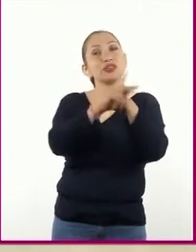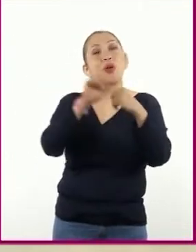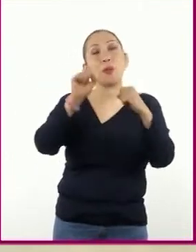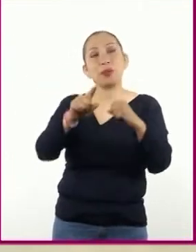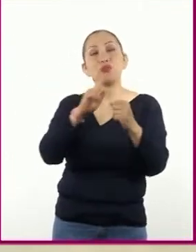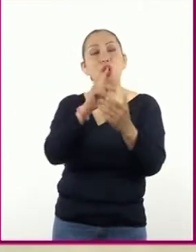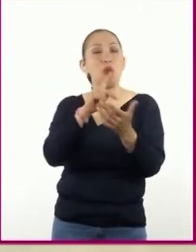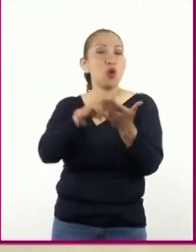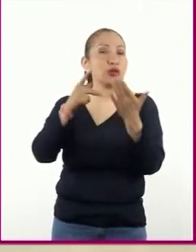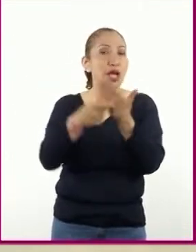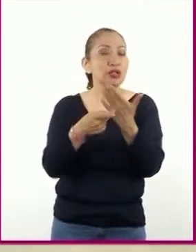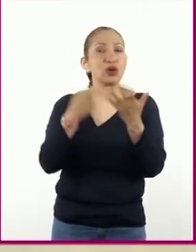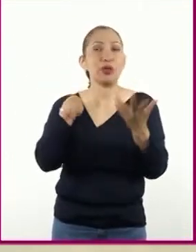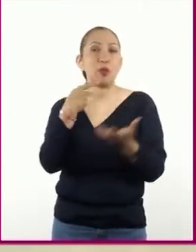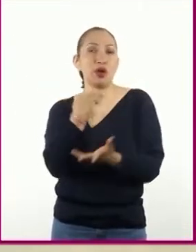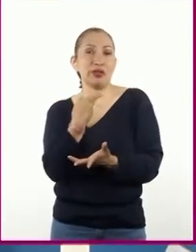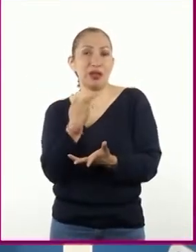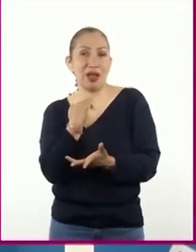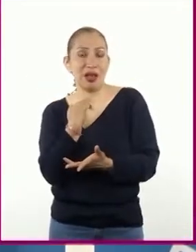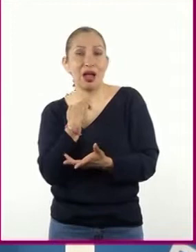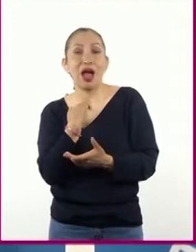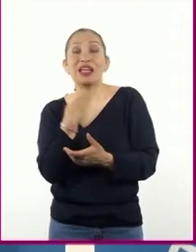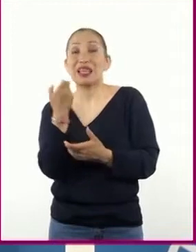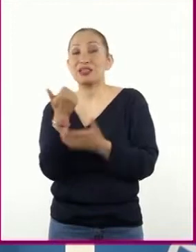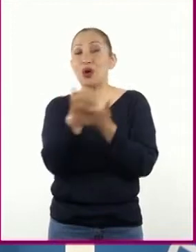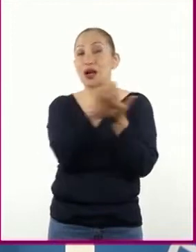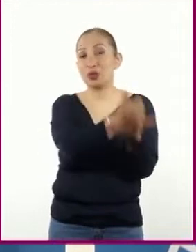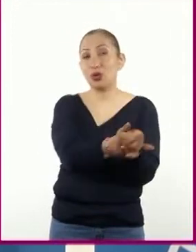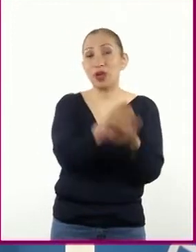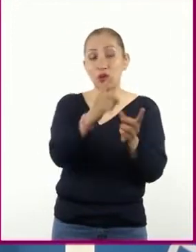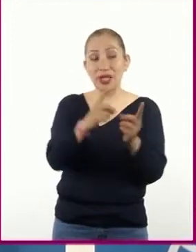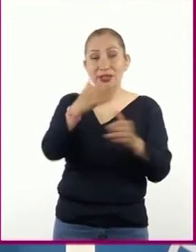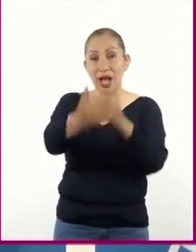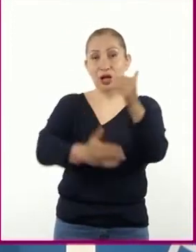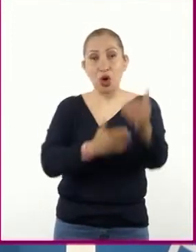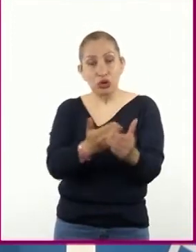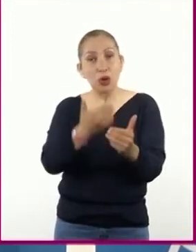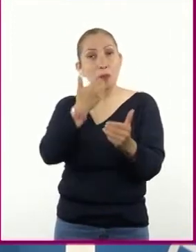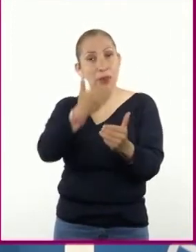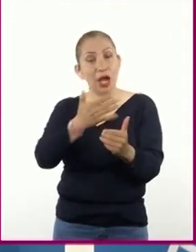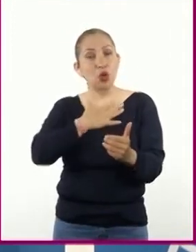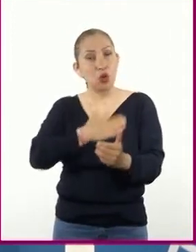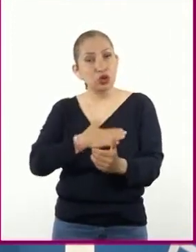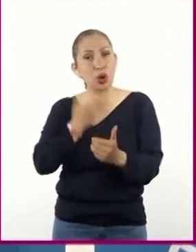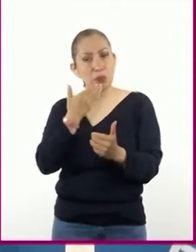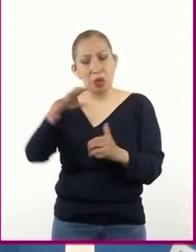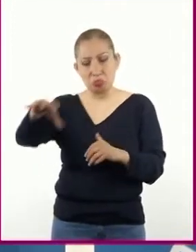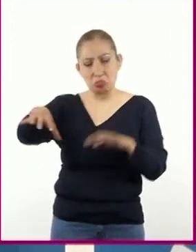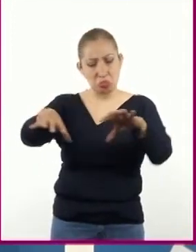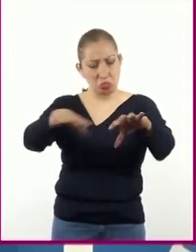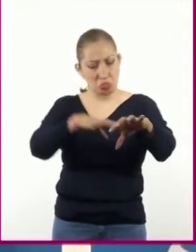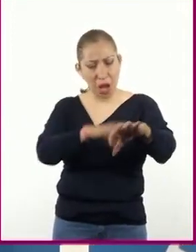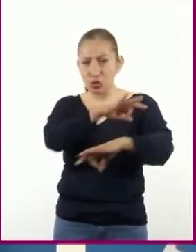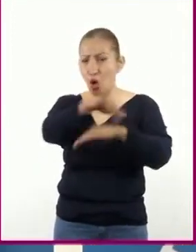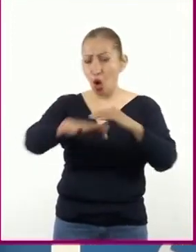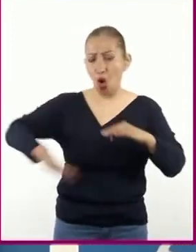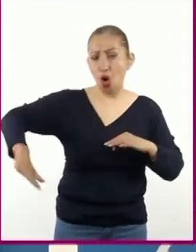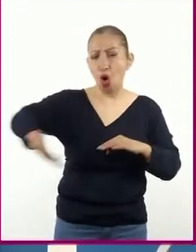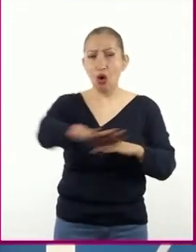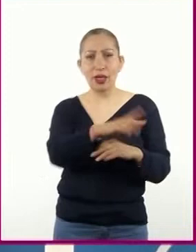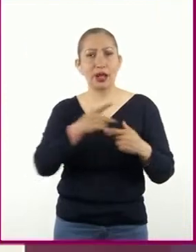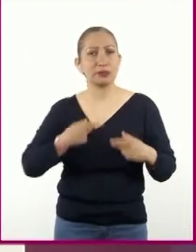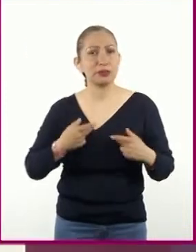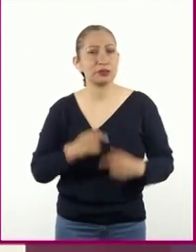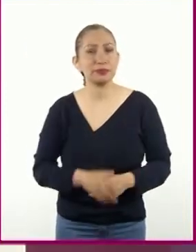proyecto político, lo cual contribuye a un desarrollo sostenible, justo y bien distribuido entre todas y todos